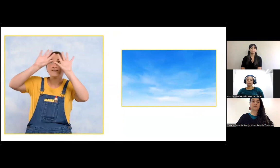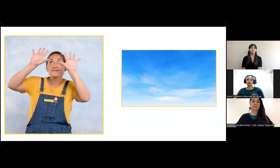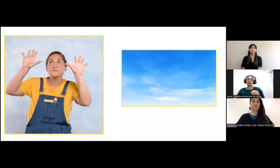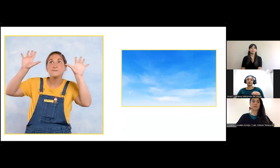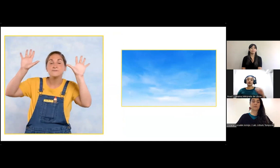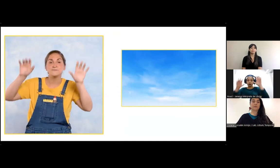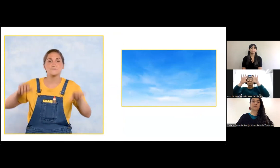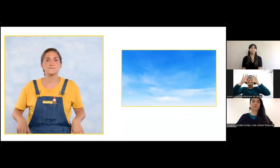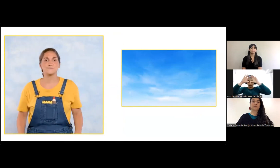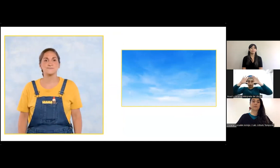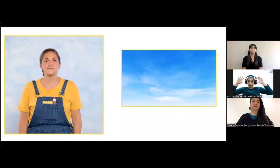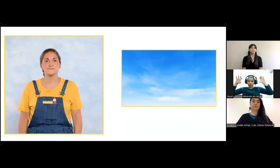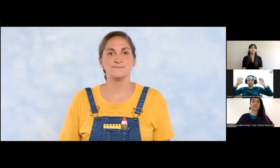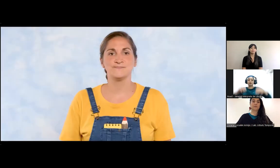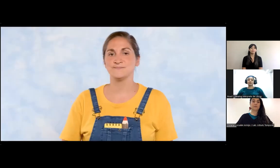Cielo.